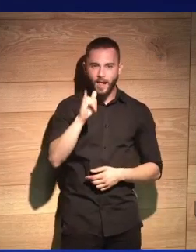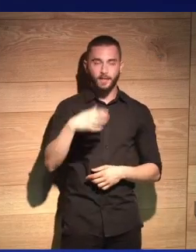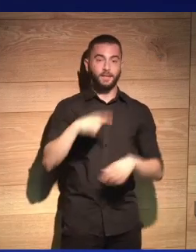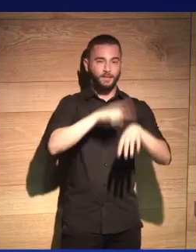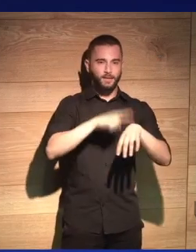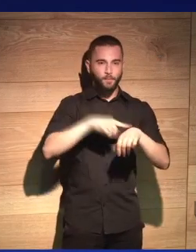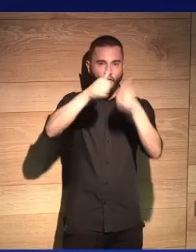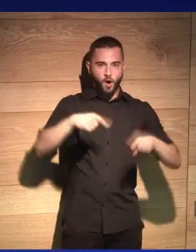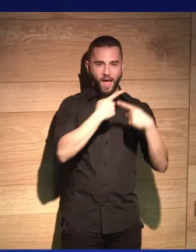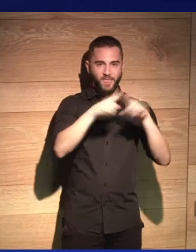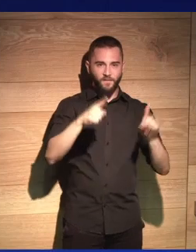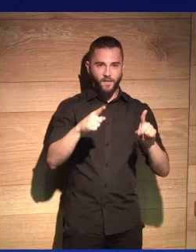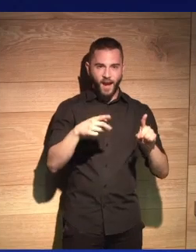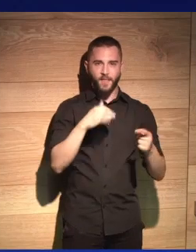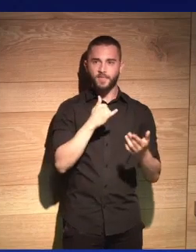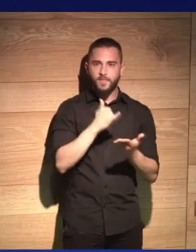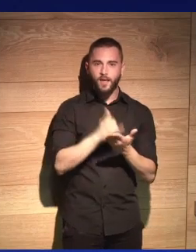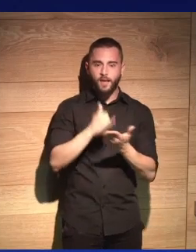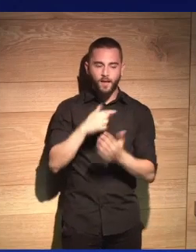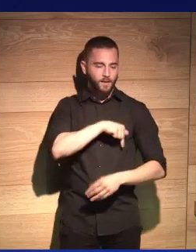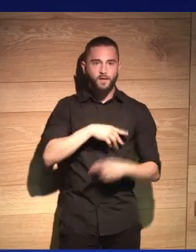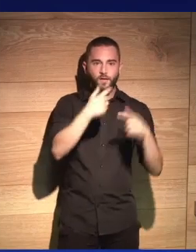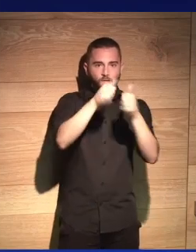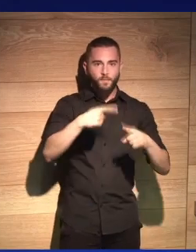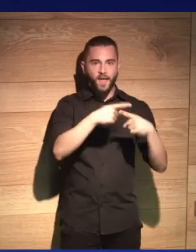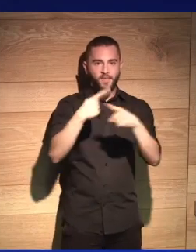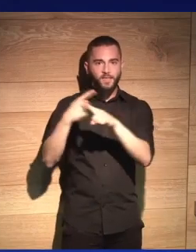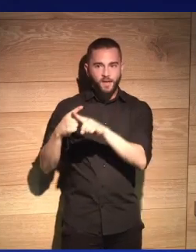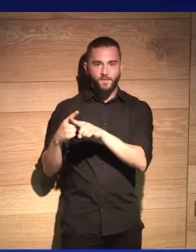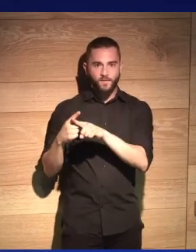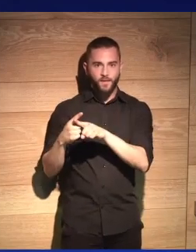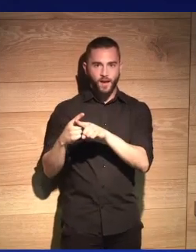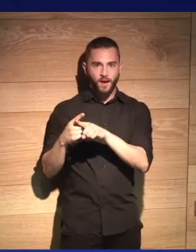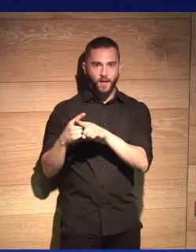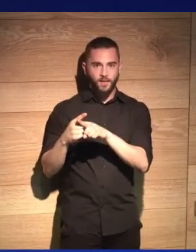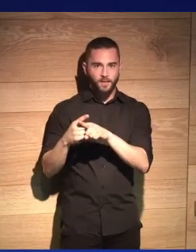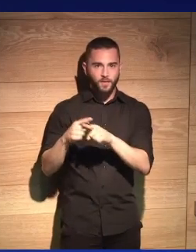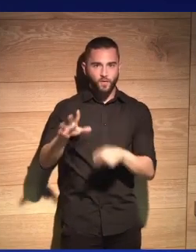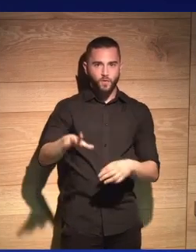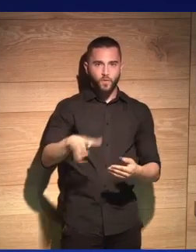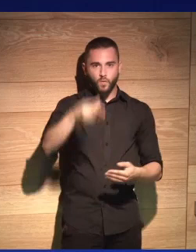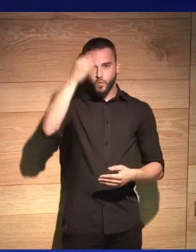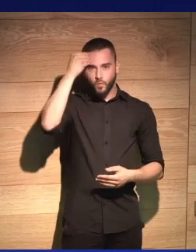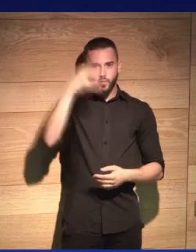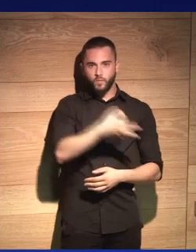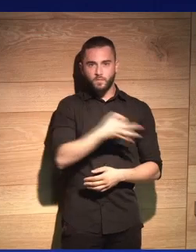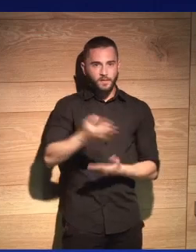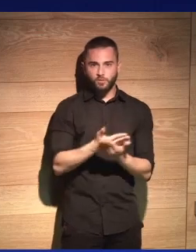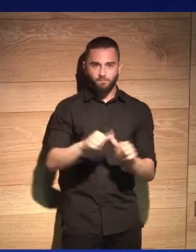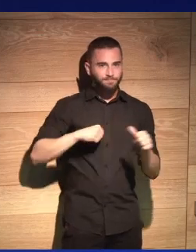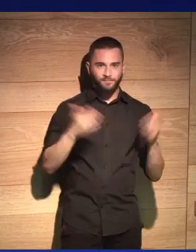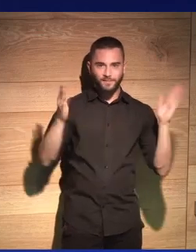distinta. Nadie ha logrado captar realmente lo que sucede ni por qué. Tal vez es solo que sentimos la ausencia de futuro,